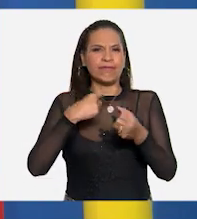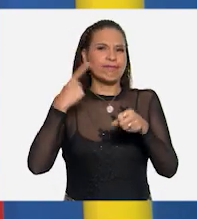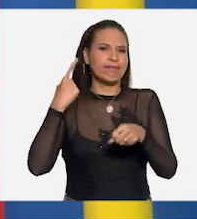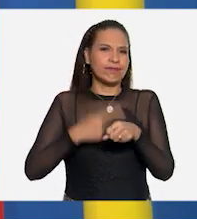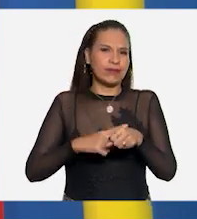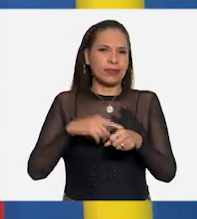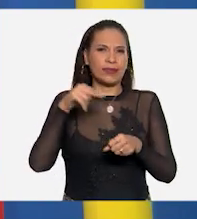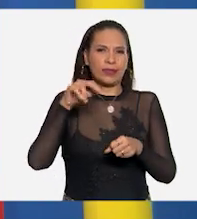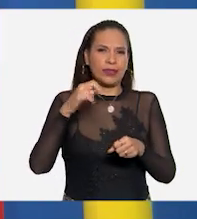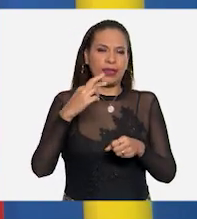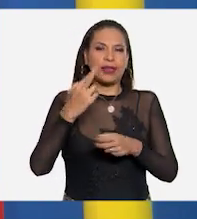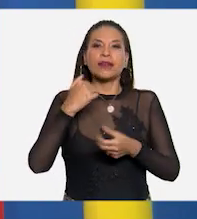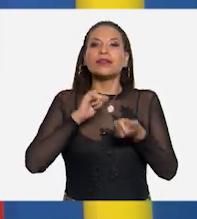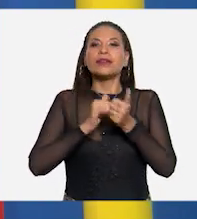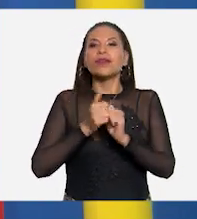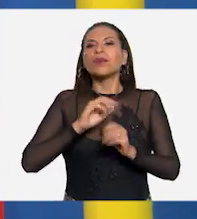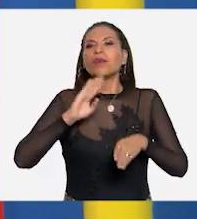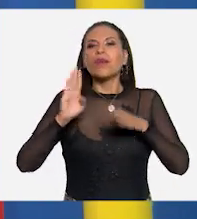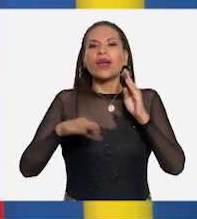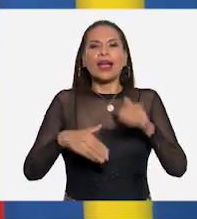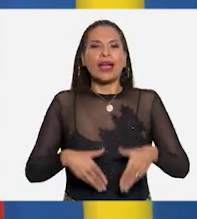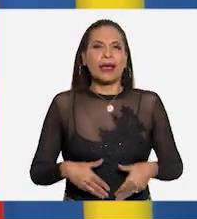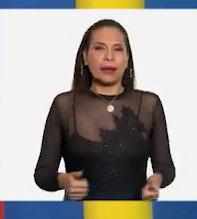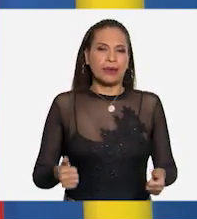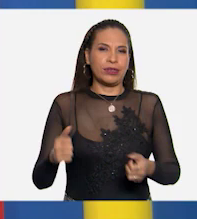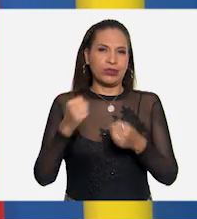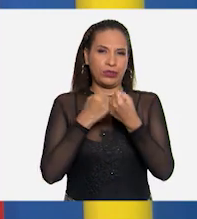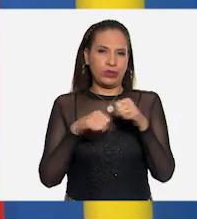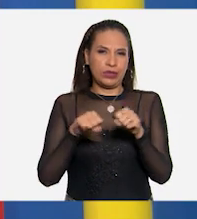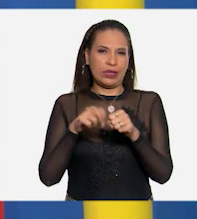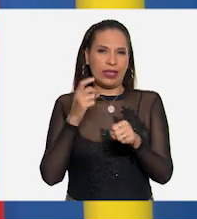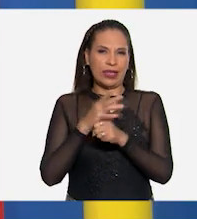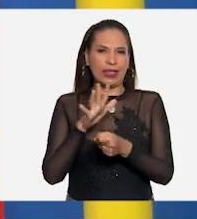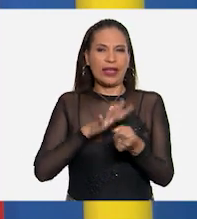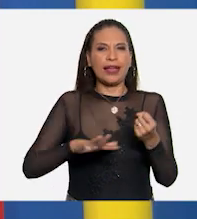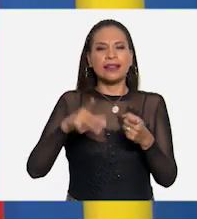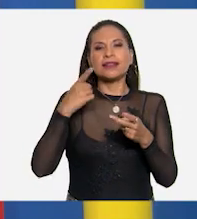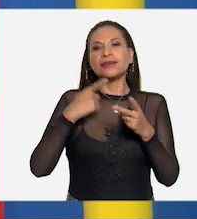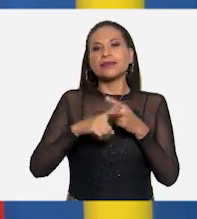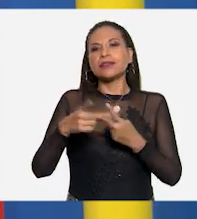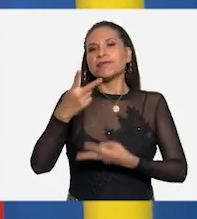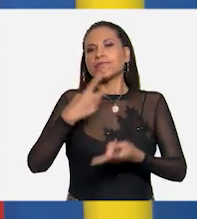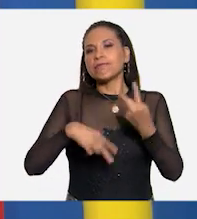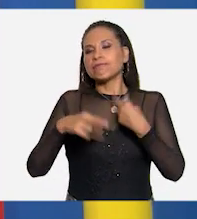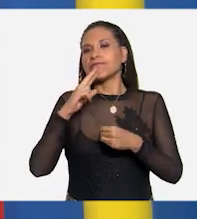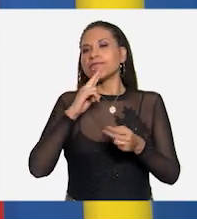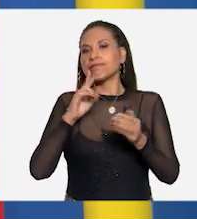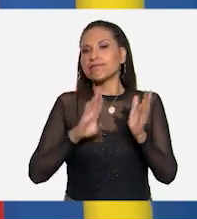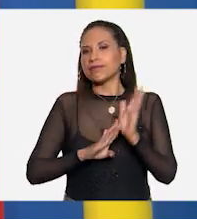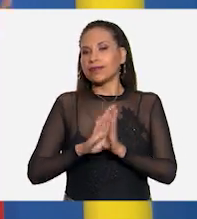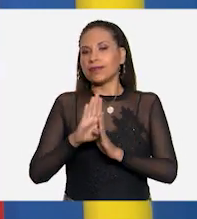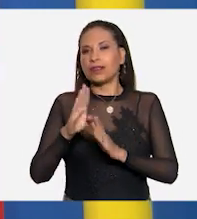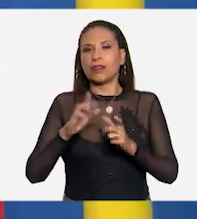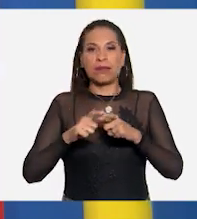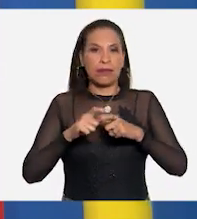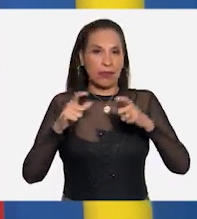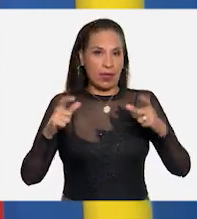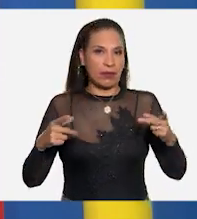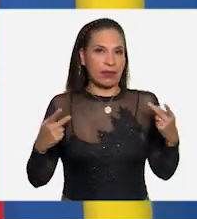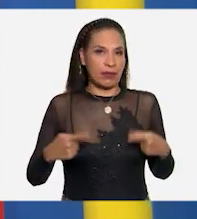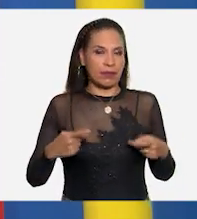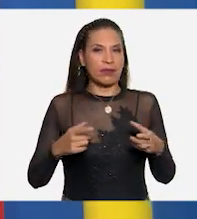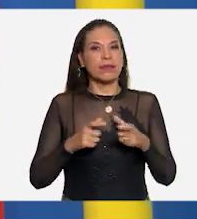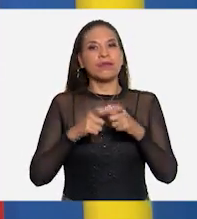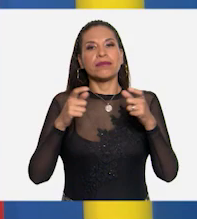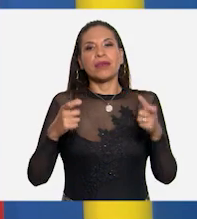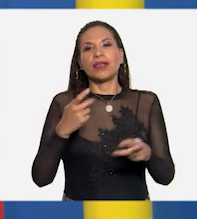que provocó muertes y hambrunas, las sociedades medievales comenzaron a recuperarse. Aumentó la población,